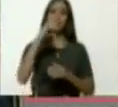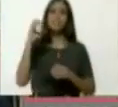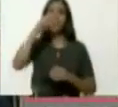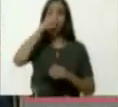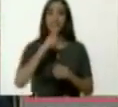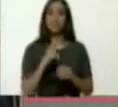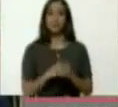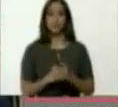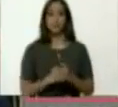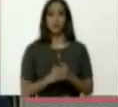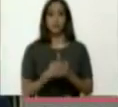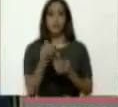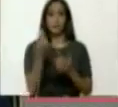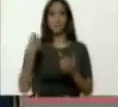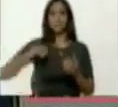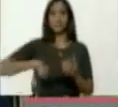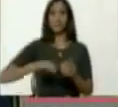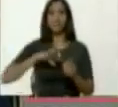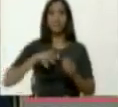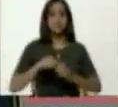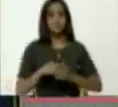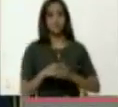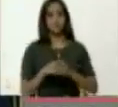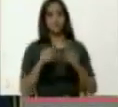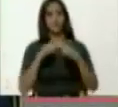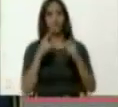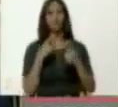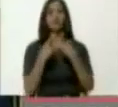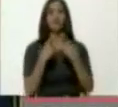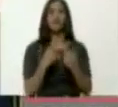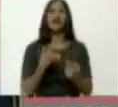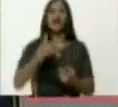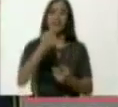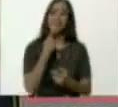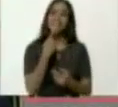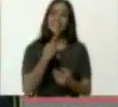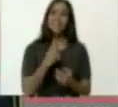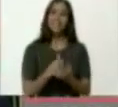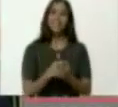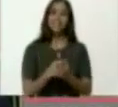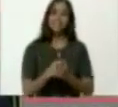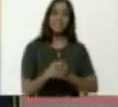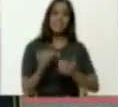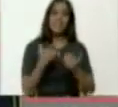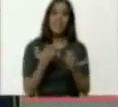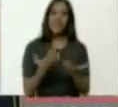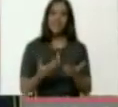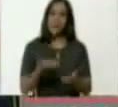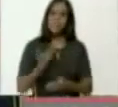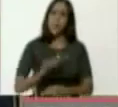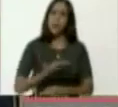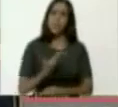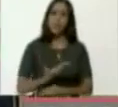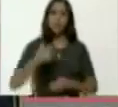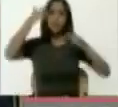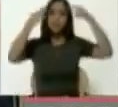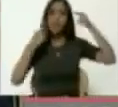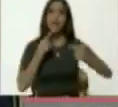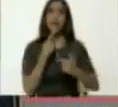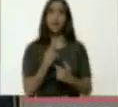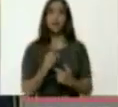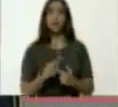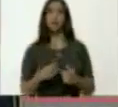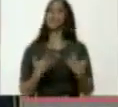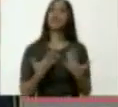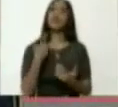completamente. Pero son cosas que hay que decirlas y hay que meterle el énfasis. Chávez lo había dicho, ¿Y cuál es el